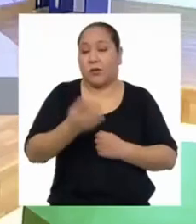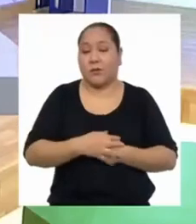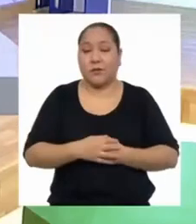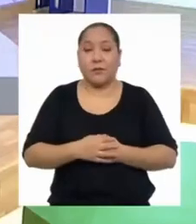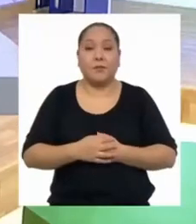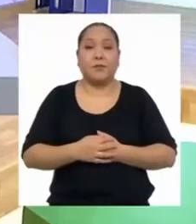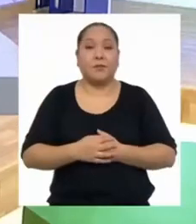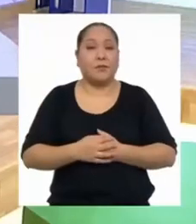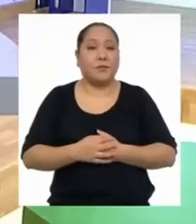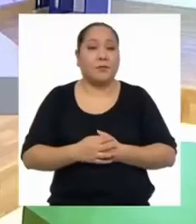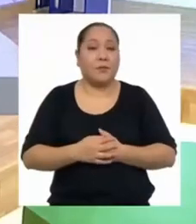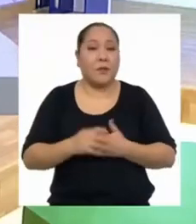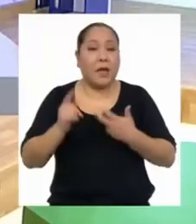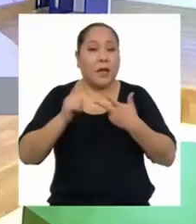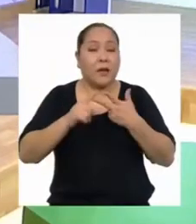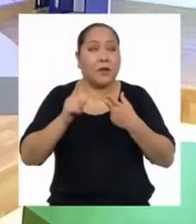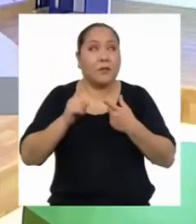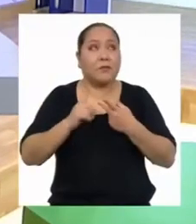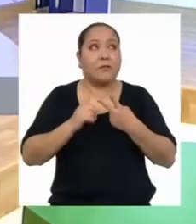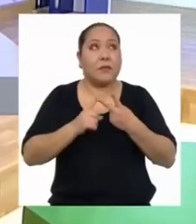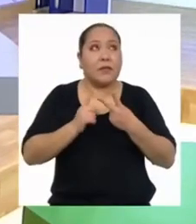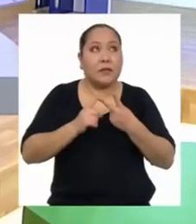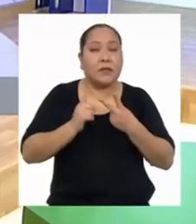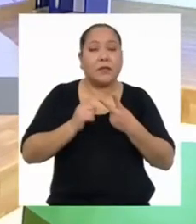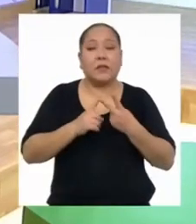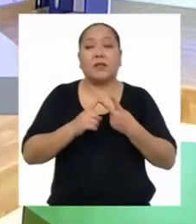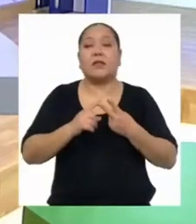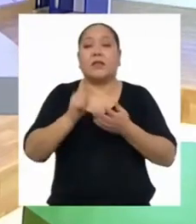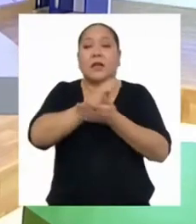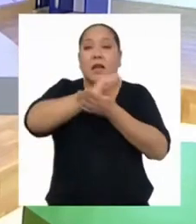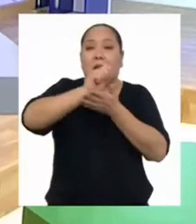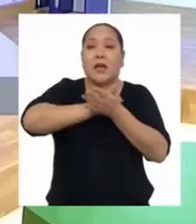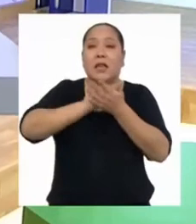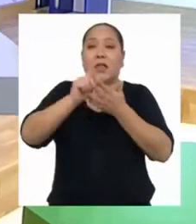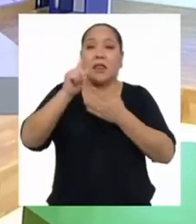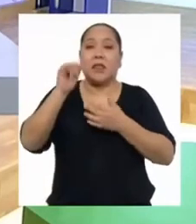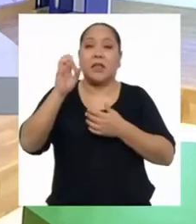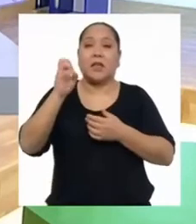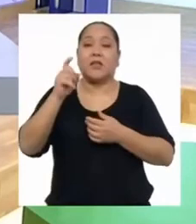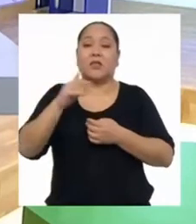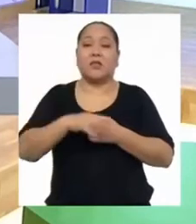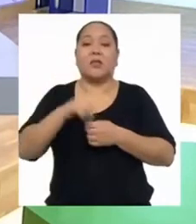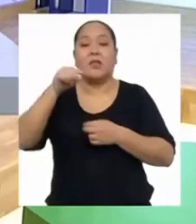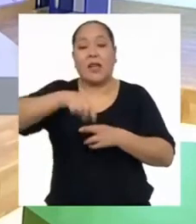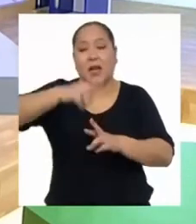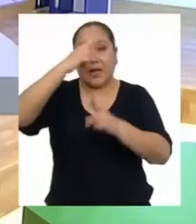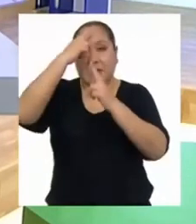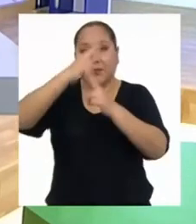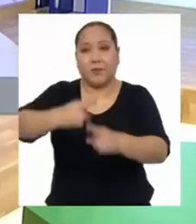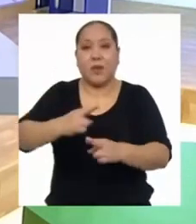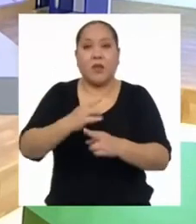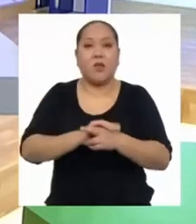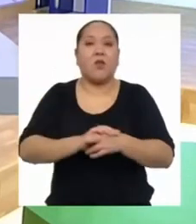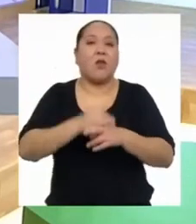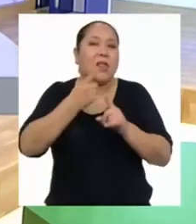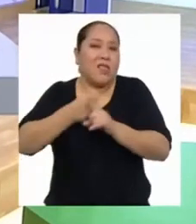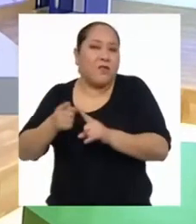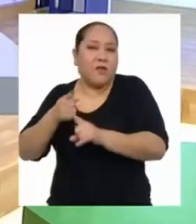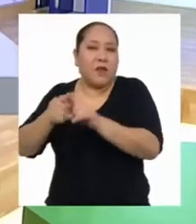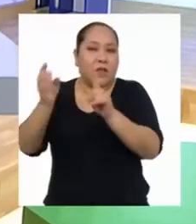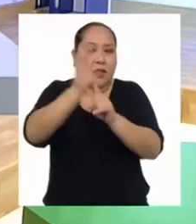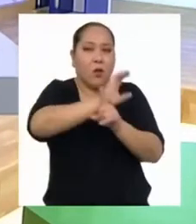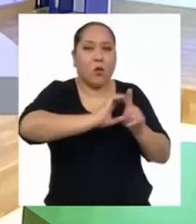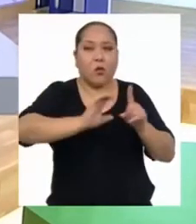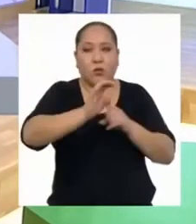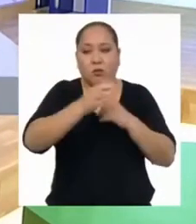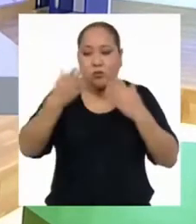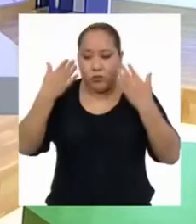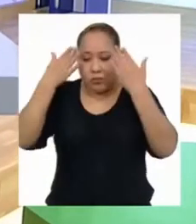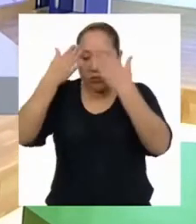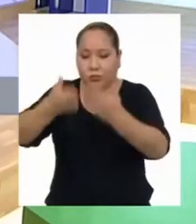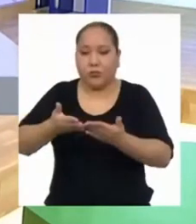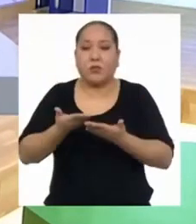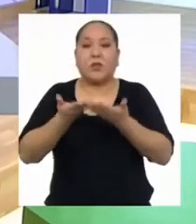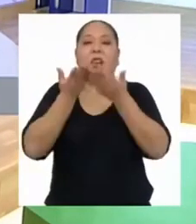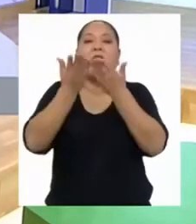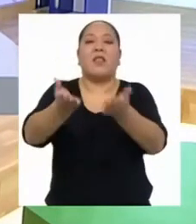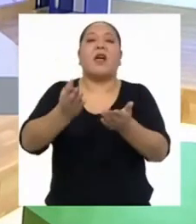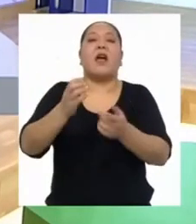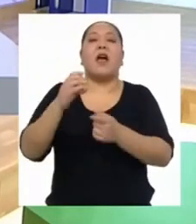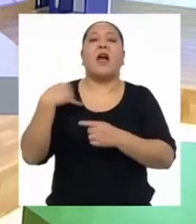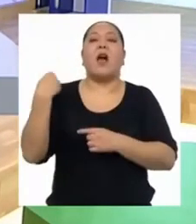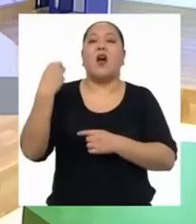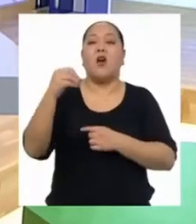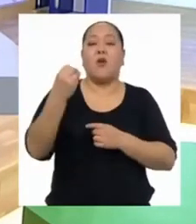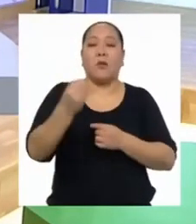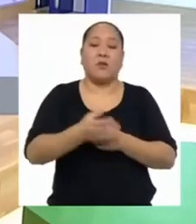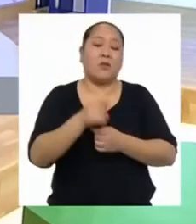Y mi texto tratará justamente sobre el respeto a la diversidad cultural y estaría dirigido a adolescentes, pues